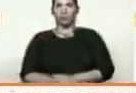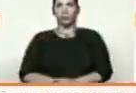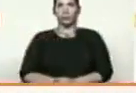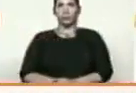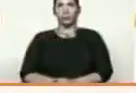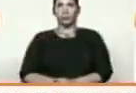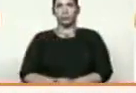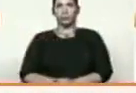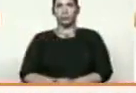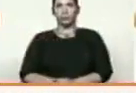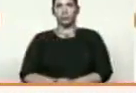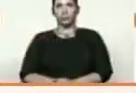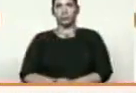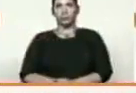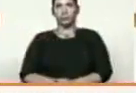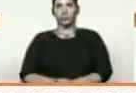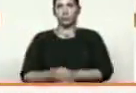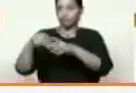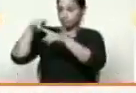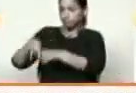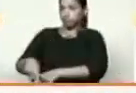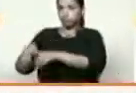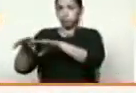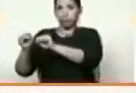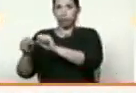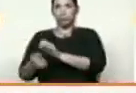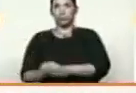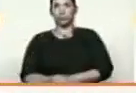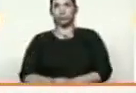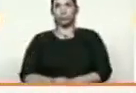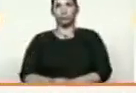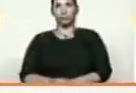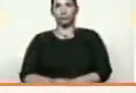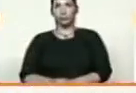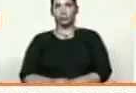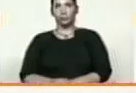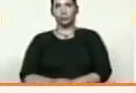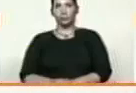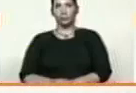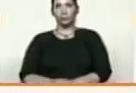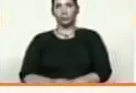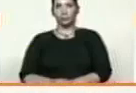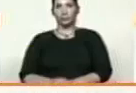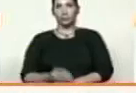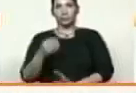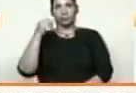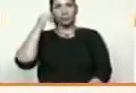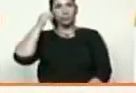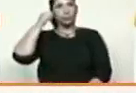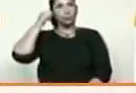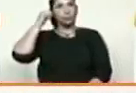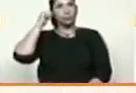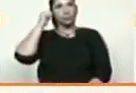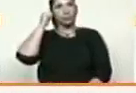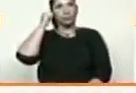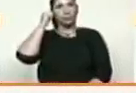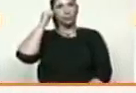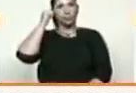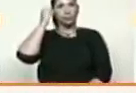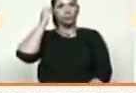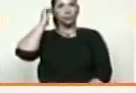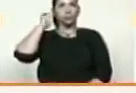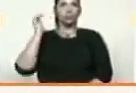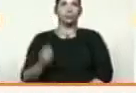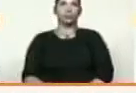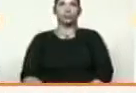movilizado. Una derrota al imperialismo. Basta ver hacia atrás de dónde veníamos. De dónde veníamos